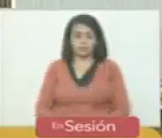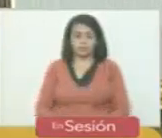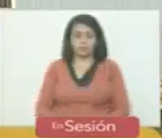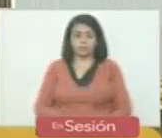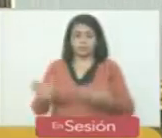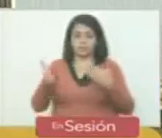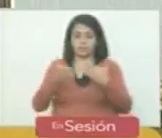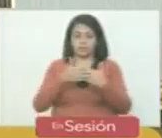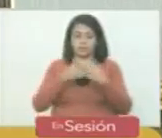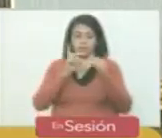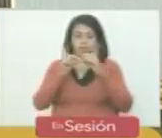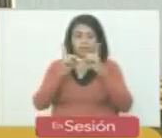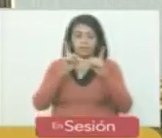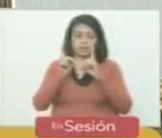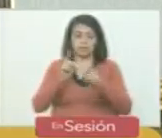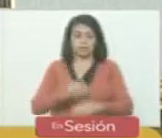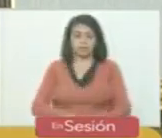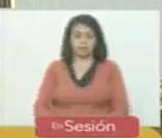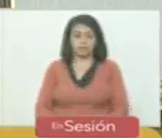Cerrado el debate.